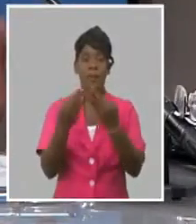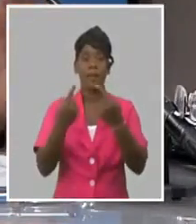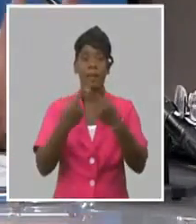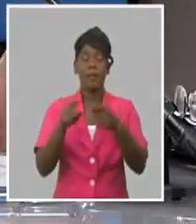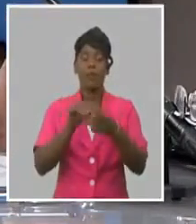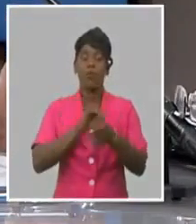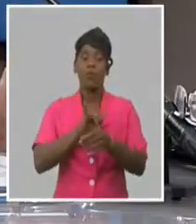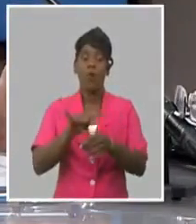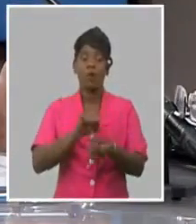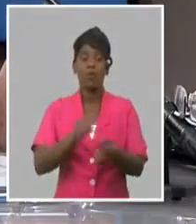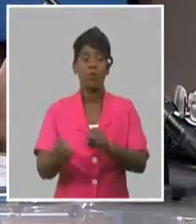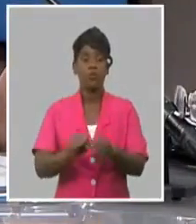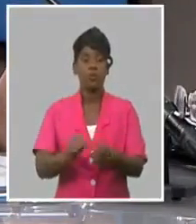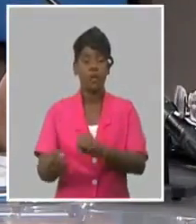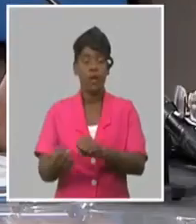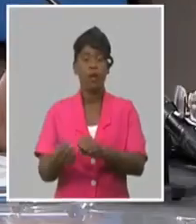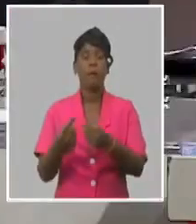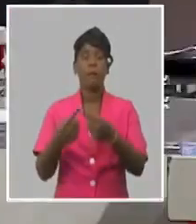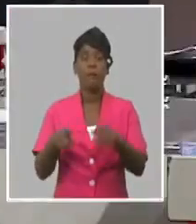es exactamente una canasta básica.